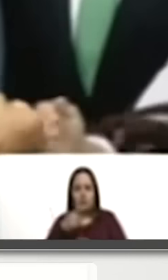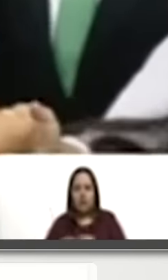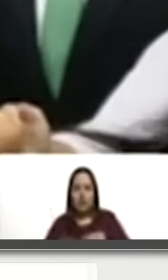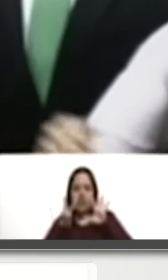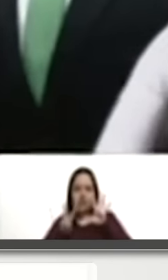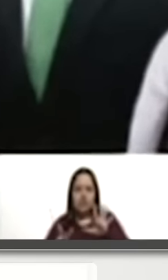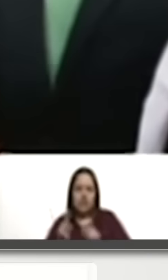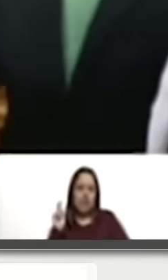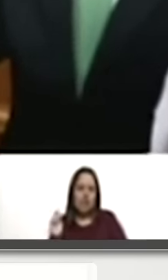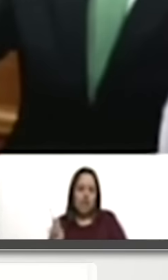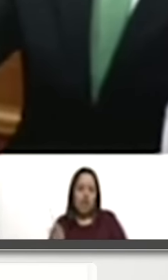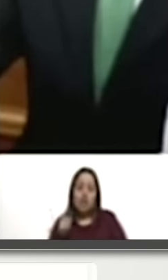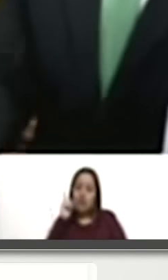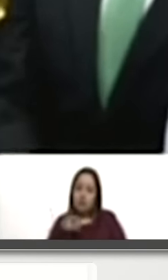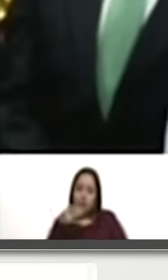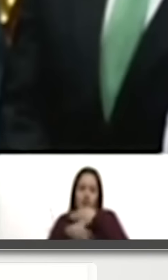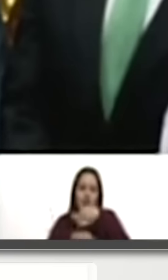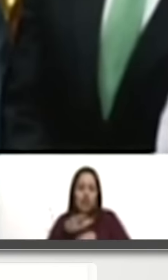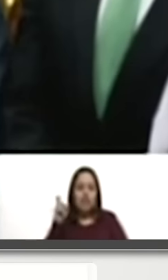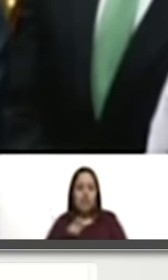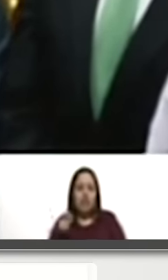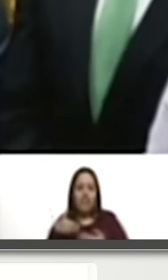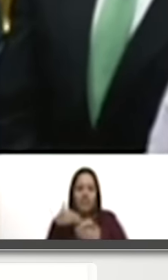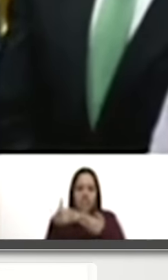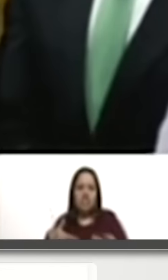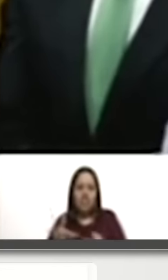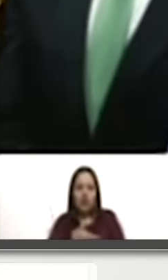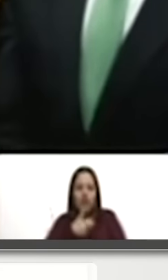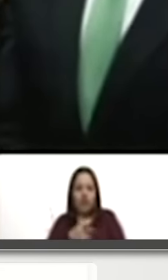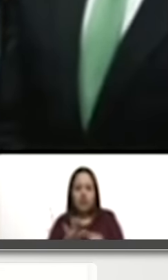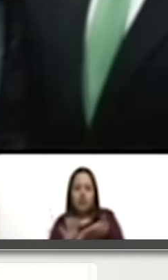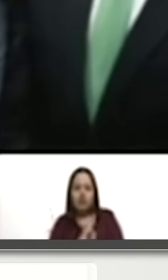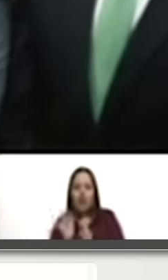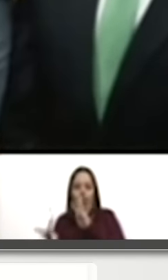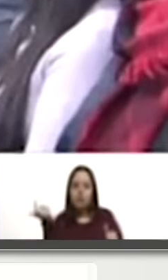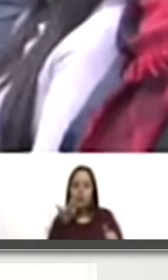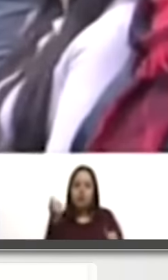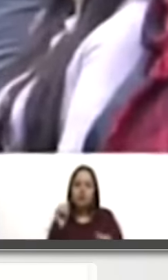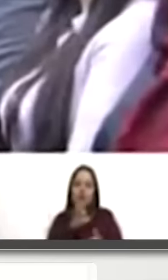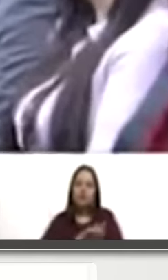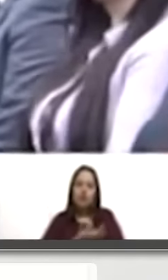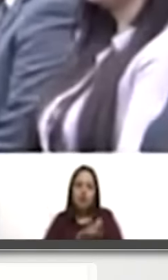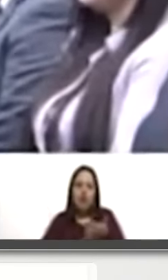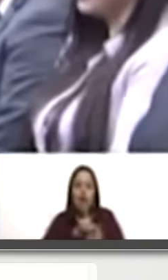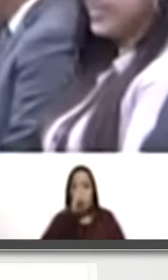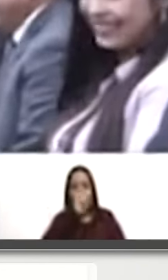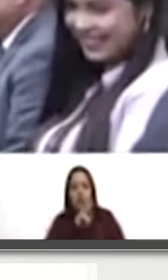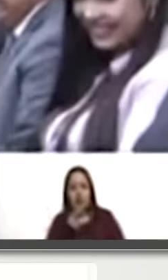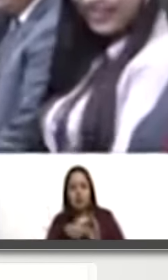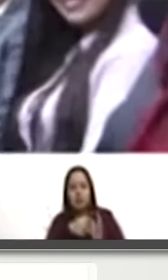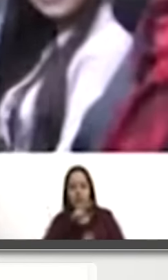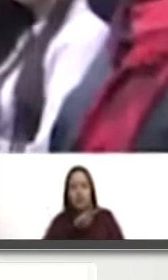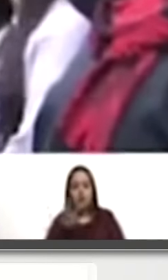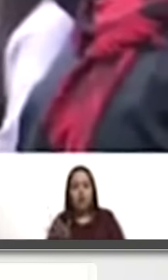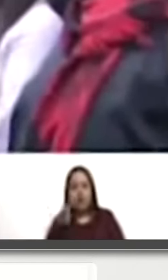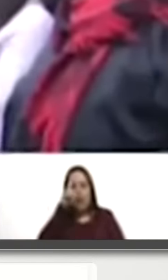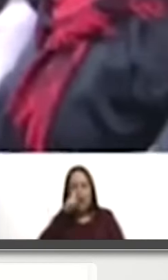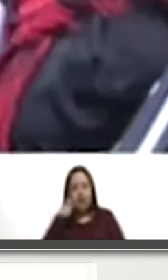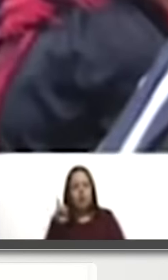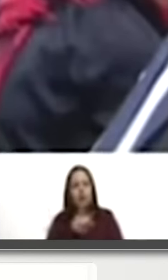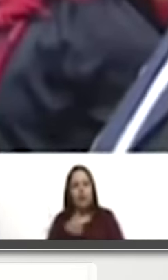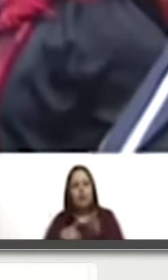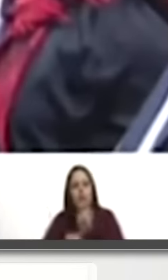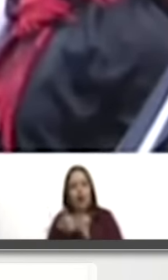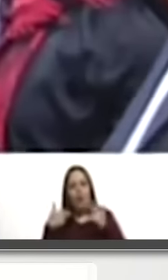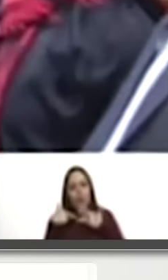si maduro no estuviera en el poder la situación sería otra para Venezuela Y eso lo han entendido los propios sectores